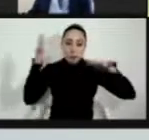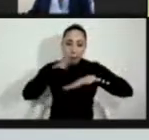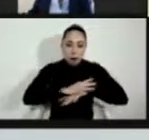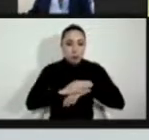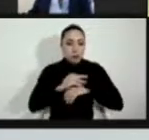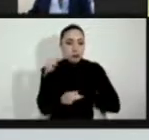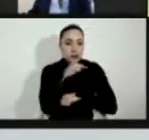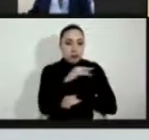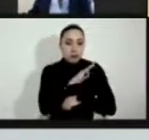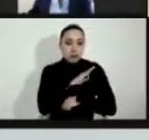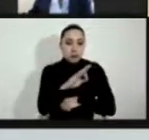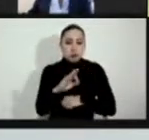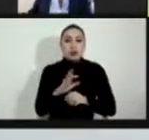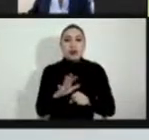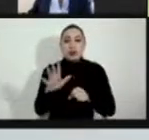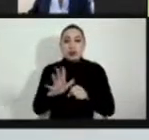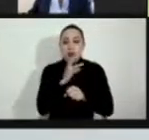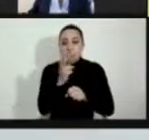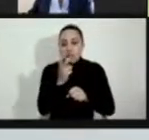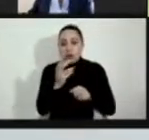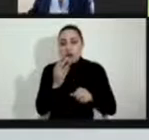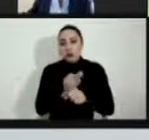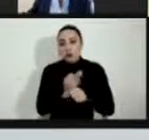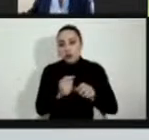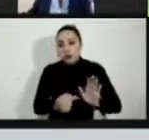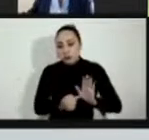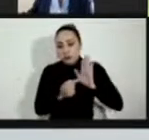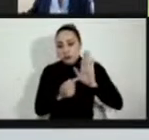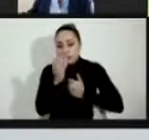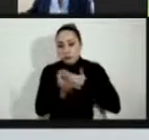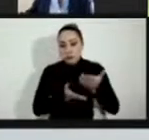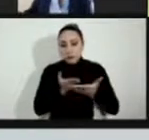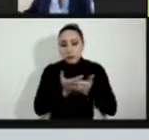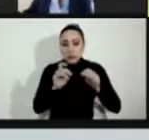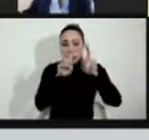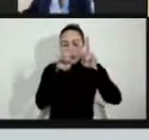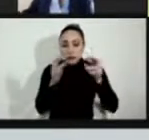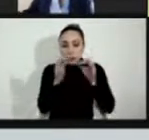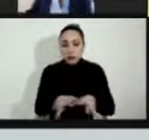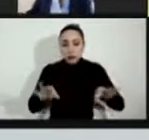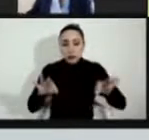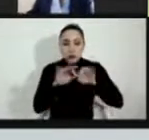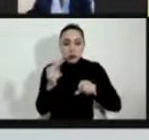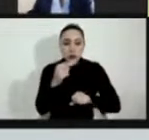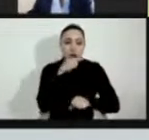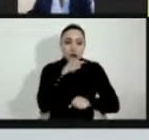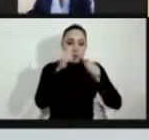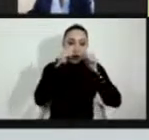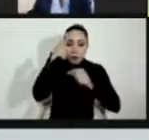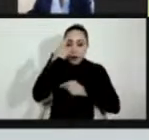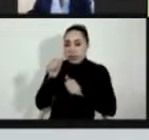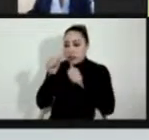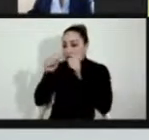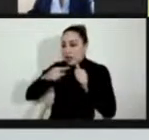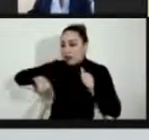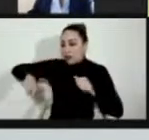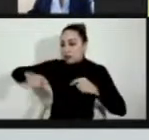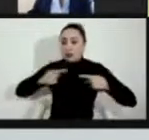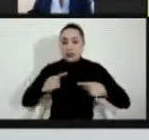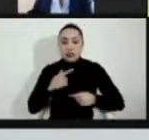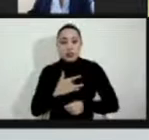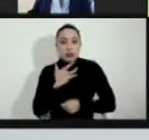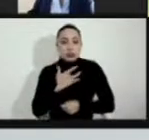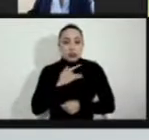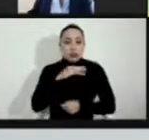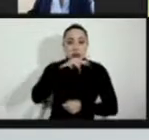la presentación del presente punto de acuerdo obedece a la preocupación de sus habitantes por tener un lugar seguro